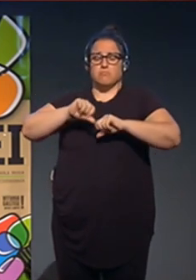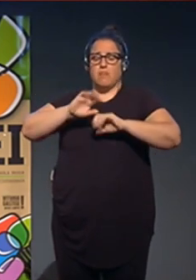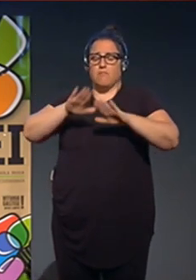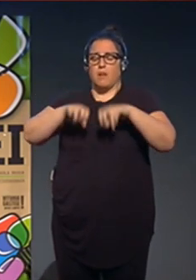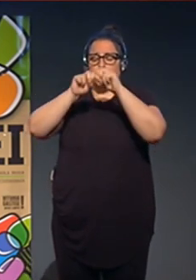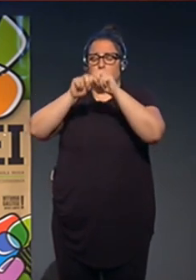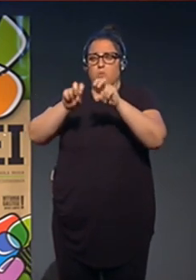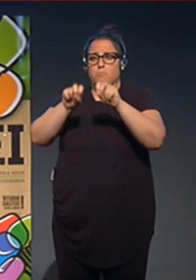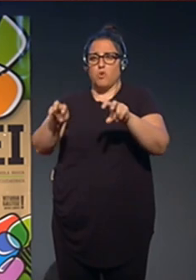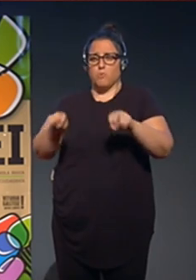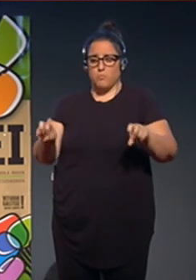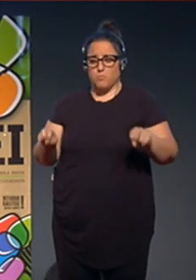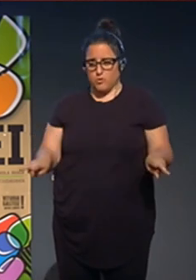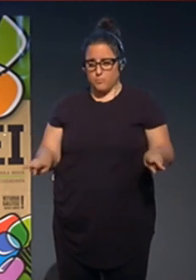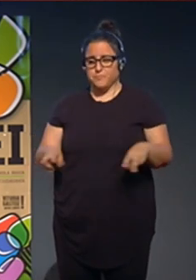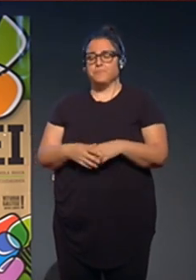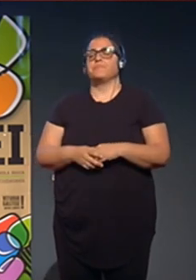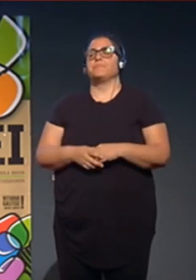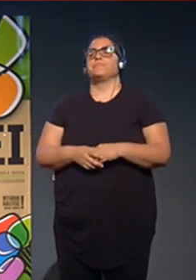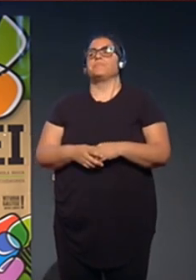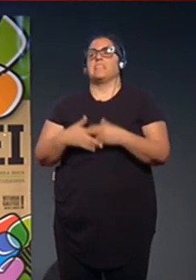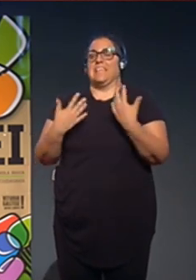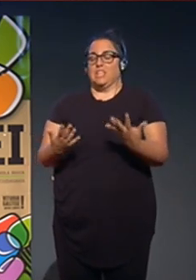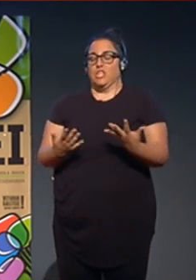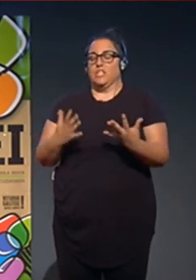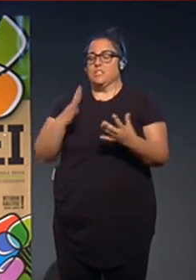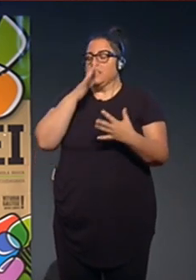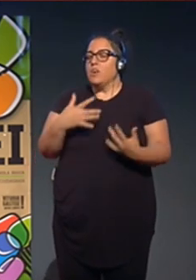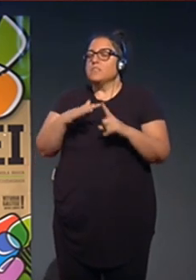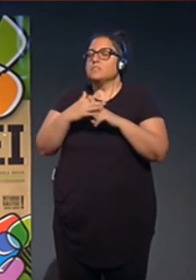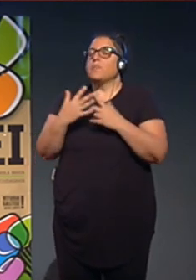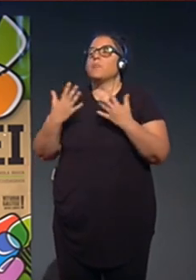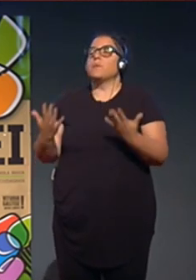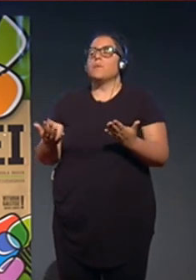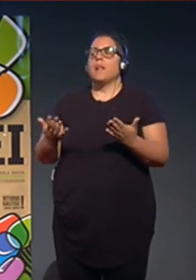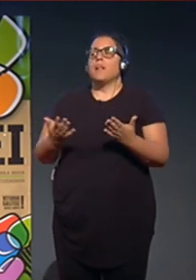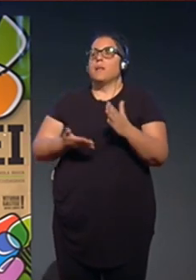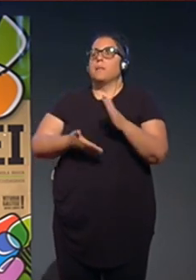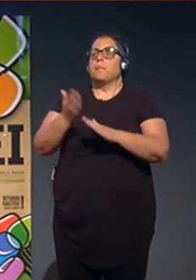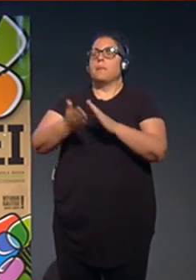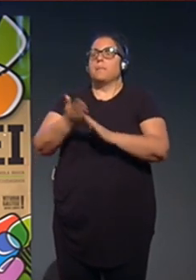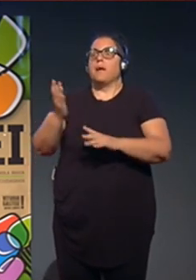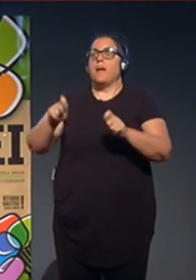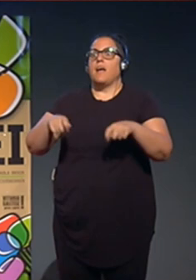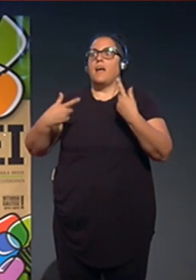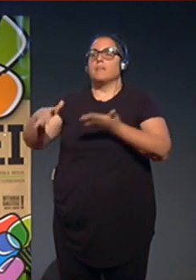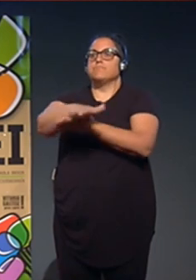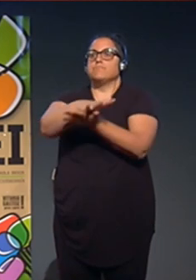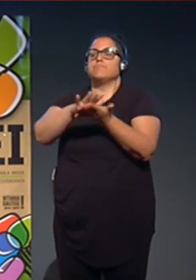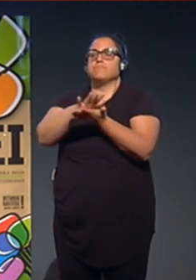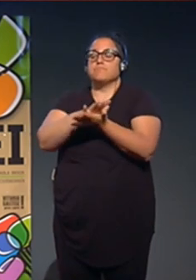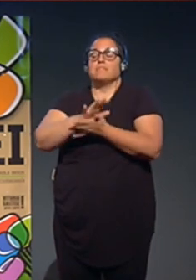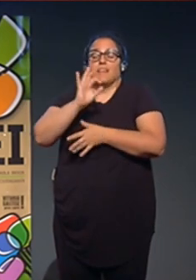vez peor dicho eso que es el donde estamos por eso cuando hablamos de rumbo al ecocidio es verdad Ahí es